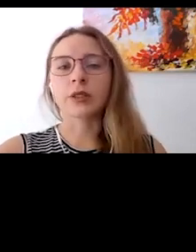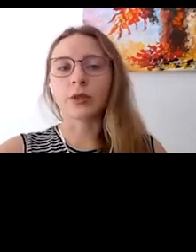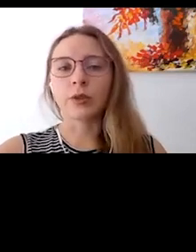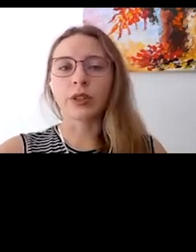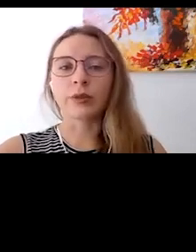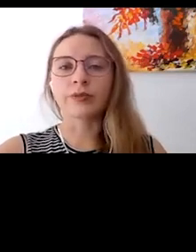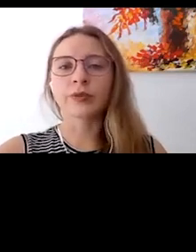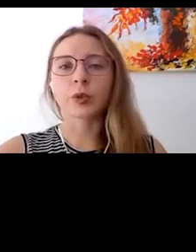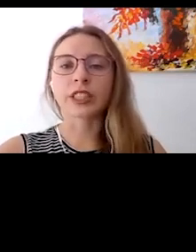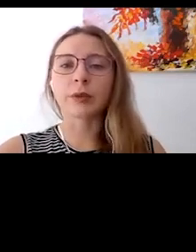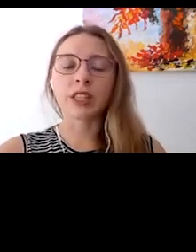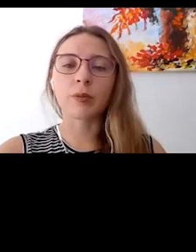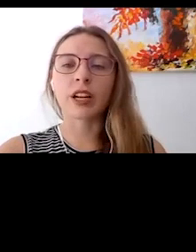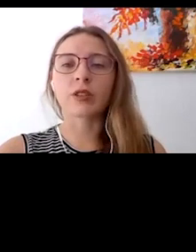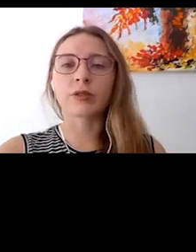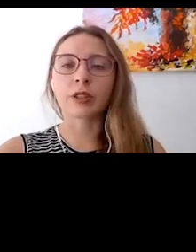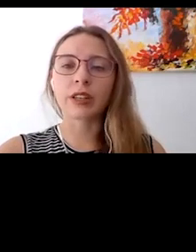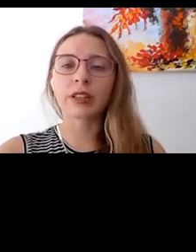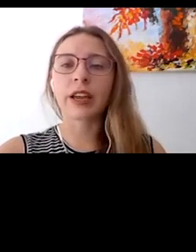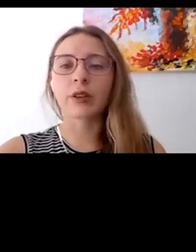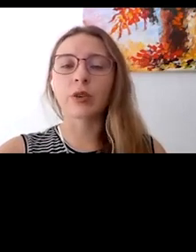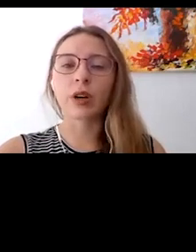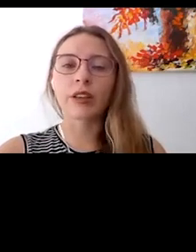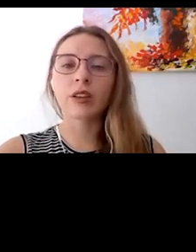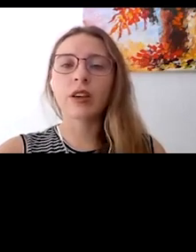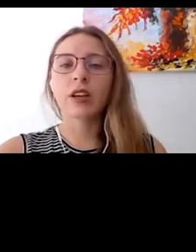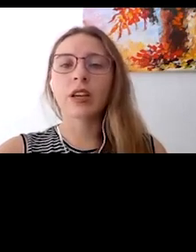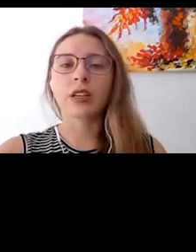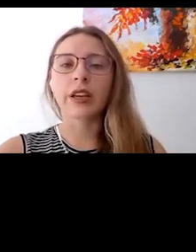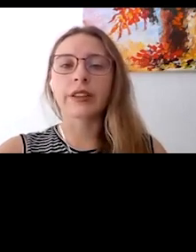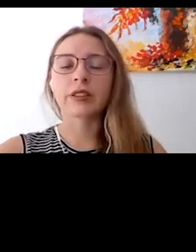va a hacer un examen médico para confirmar que hay o no hay